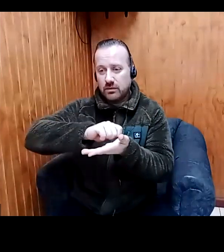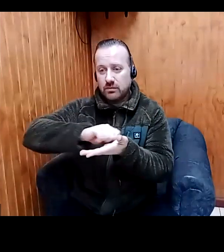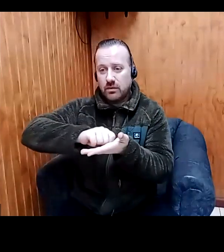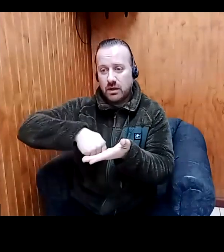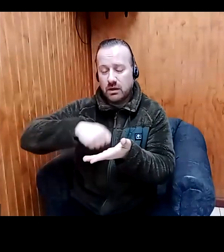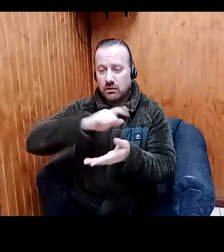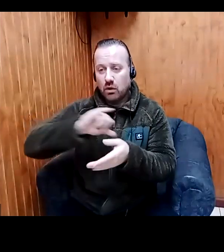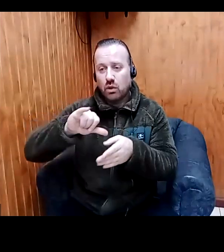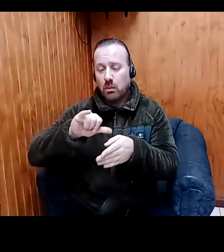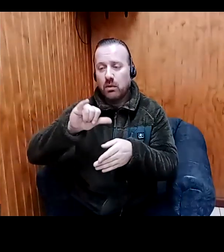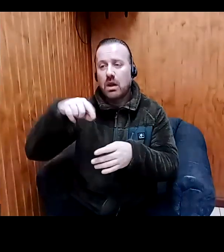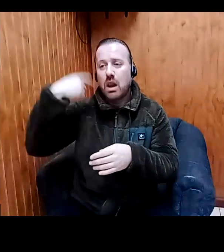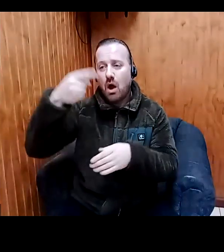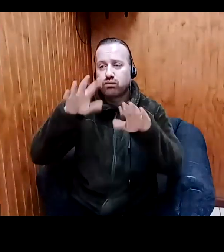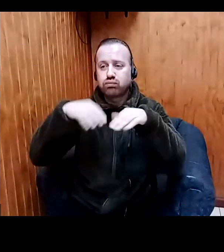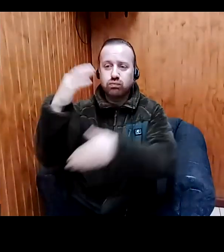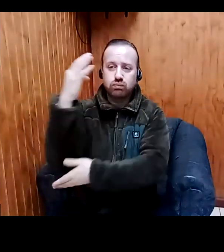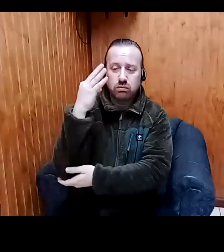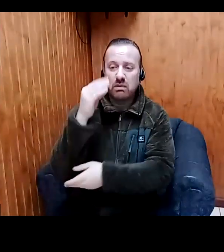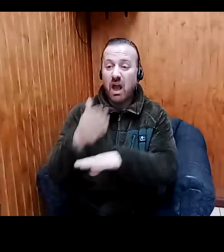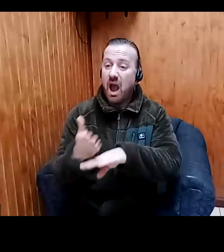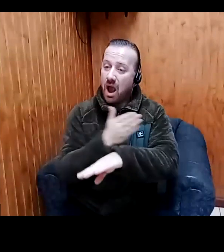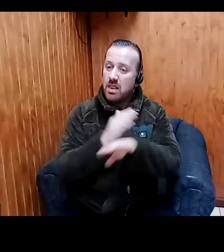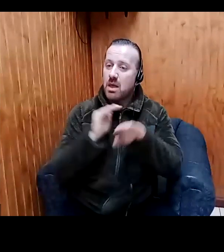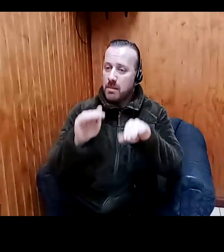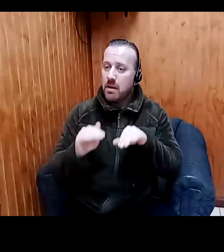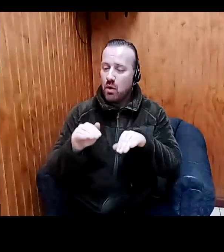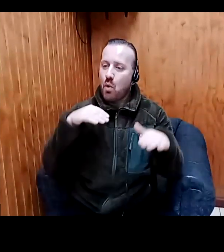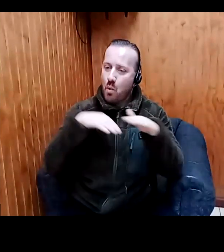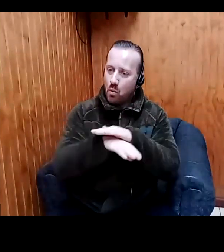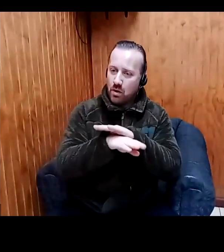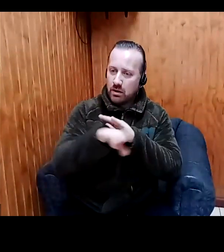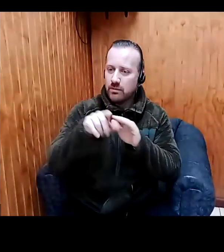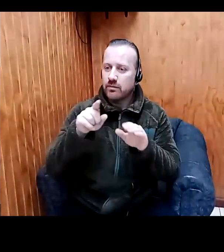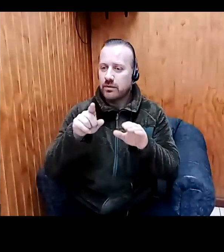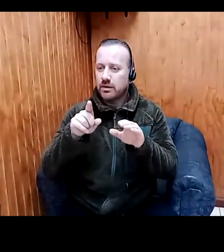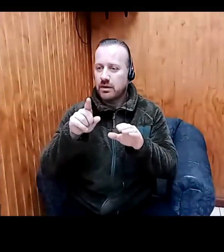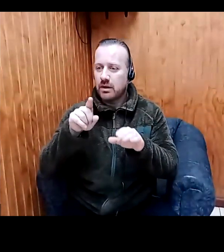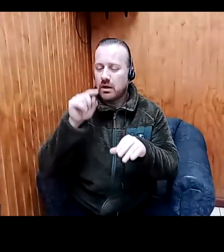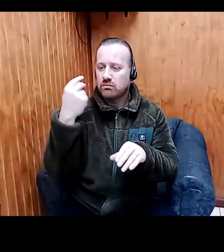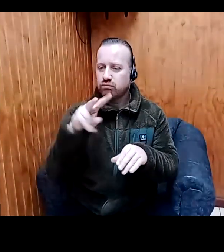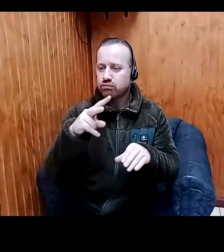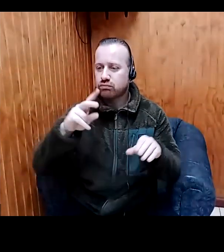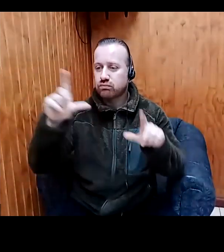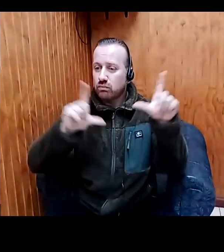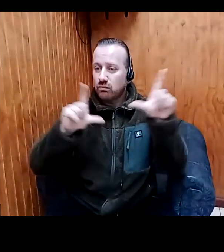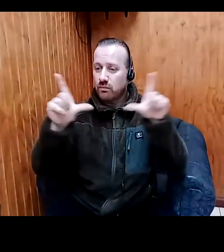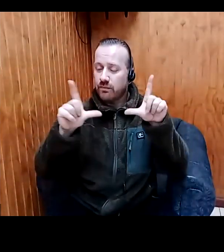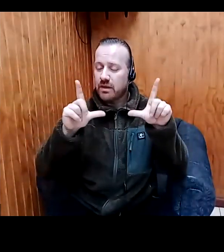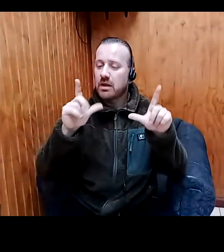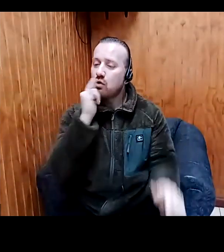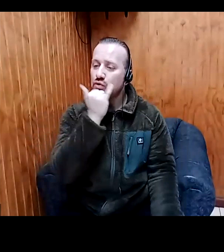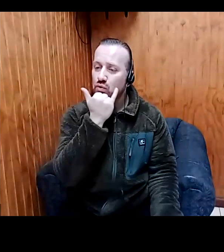conferencia siguiente. Las conferencias anteriores, asimismo, van a quedar registradas en el canal de YouTube del Ministerio de Educación para que las puedan